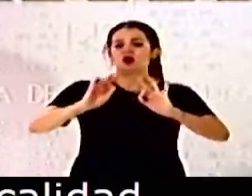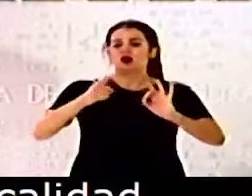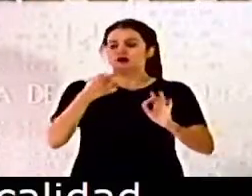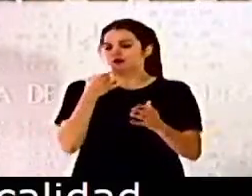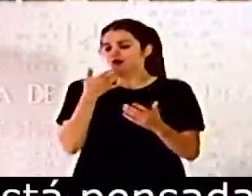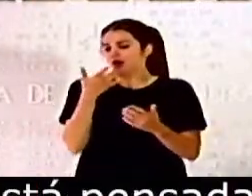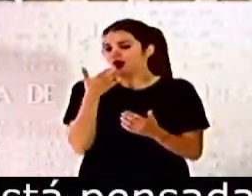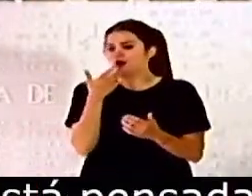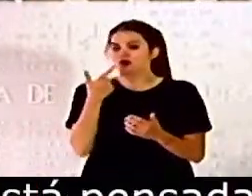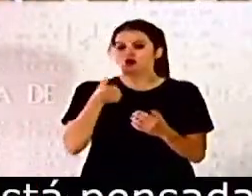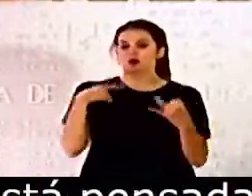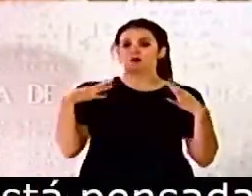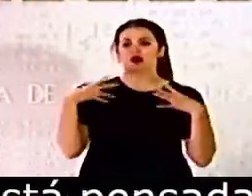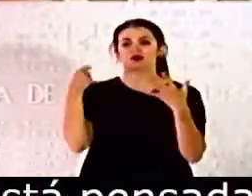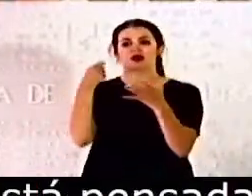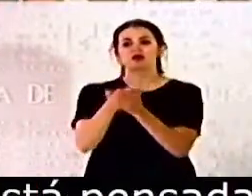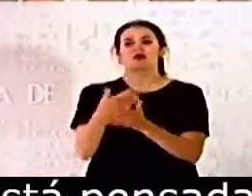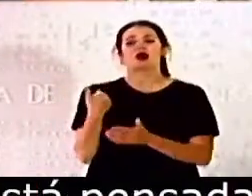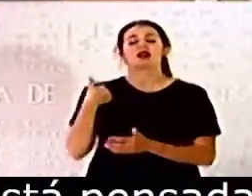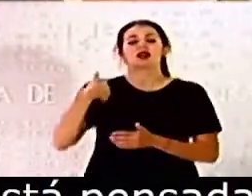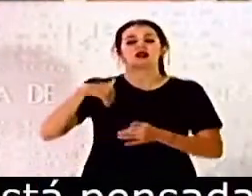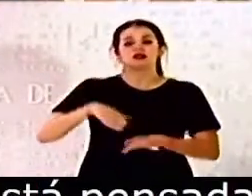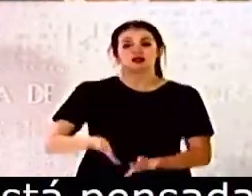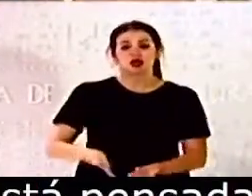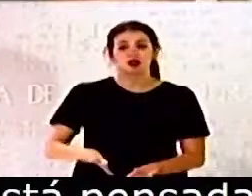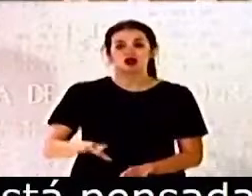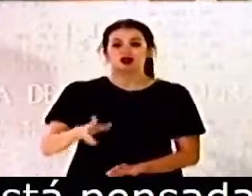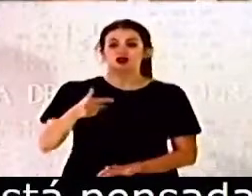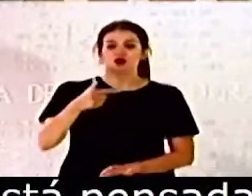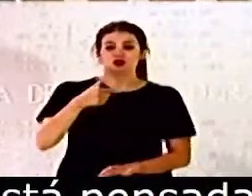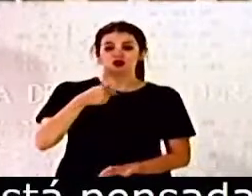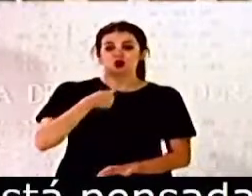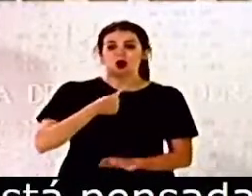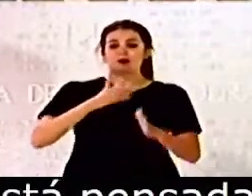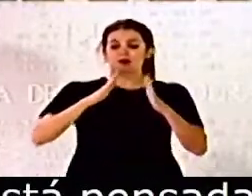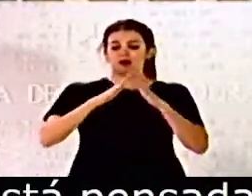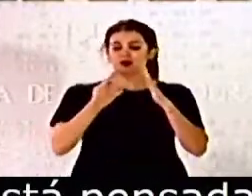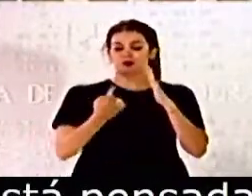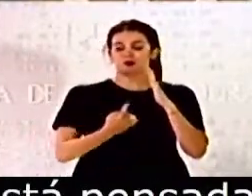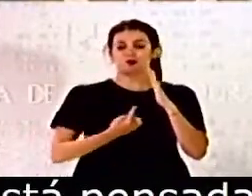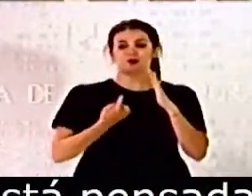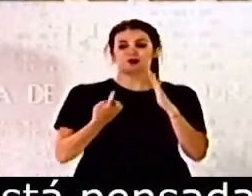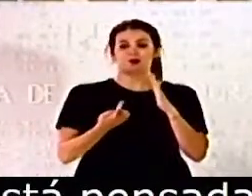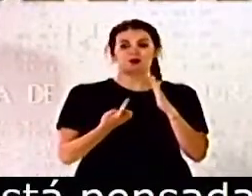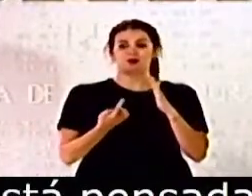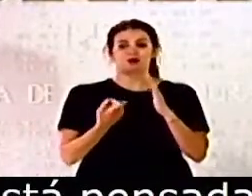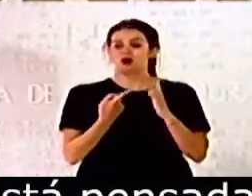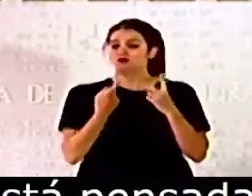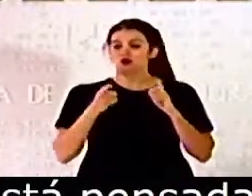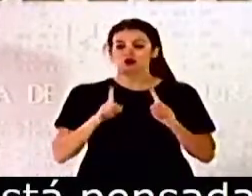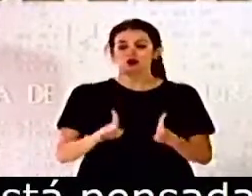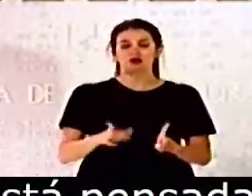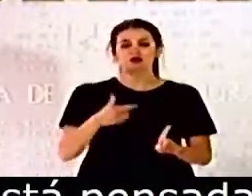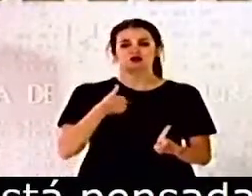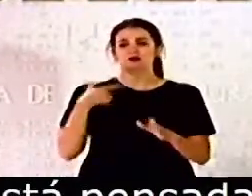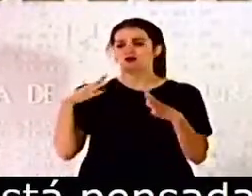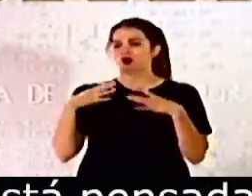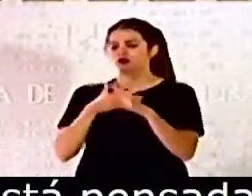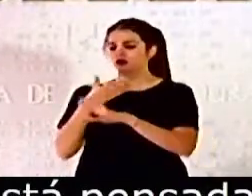vacaciones pagadas, no he tenido ninguna causa que me quede en el domicilio, me puedo ir a esas vacaciones. ¿Por